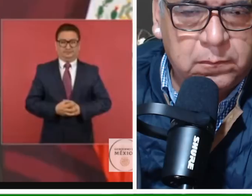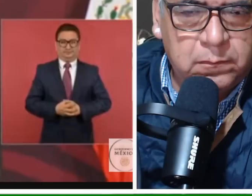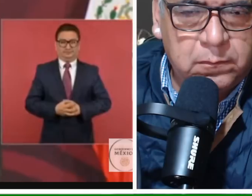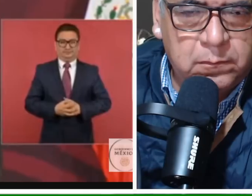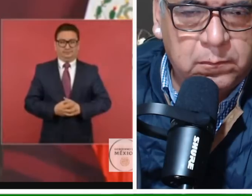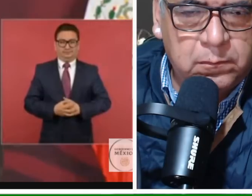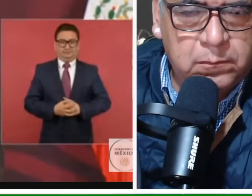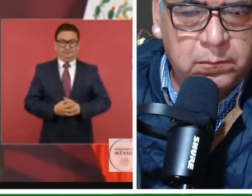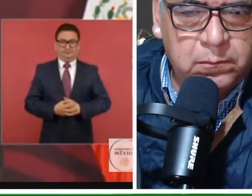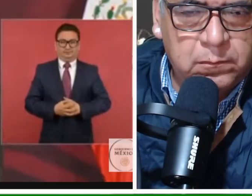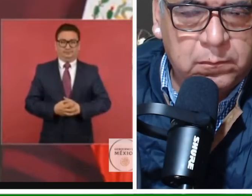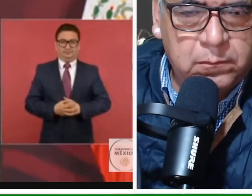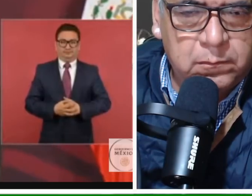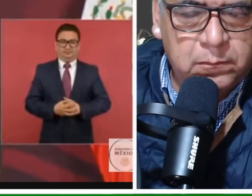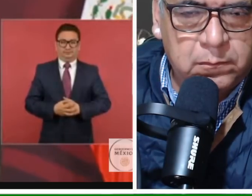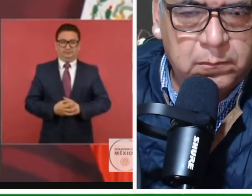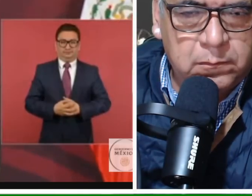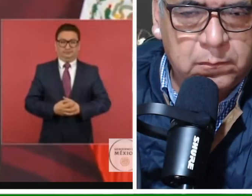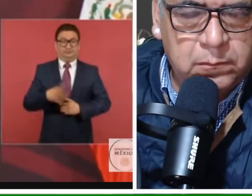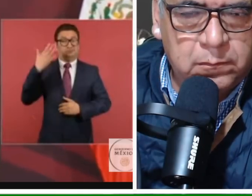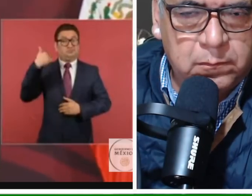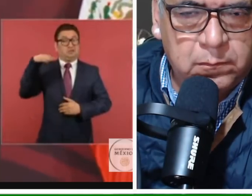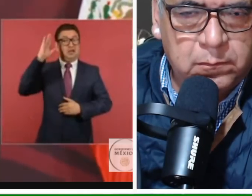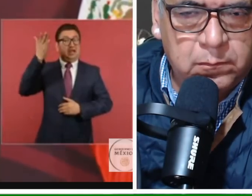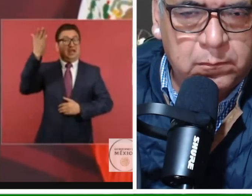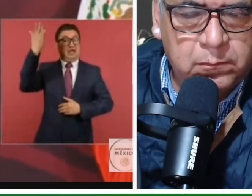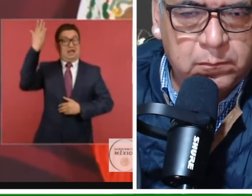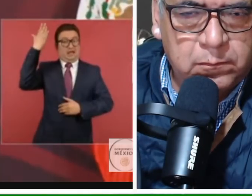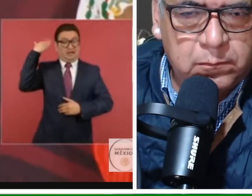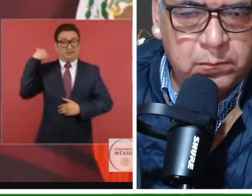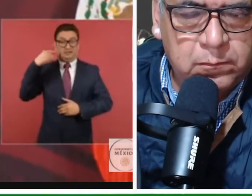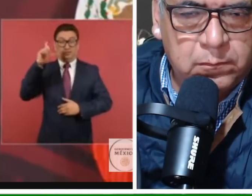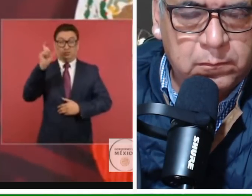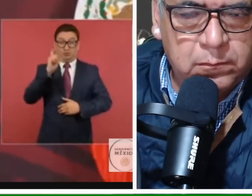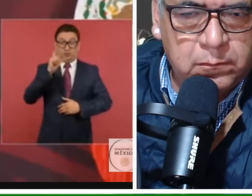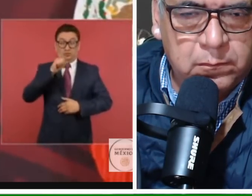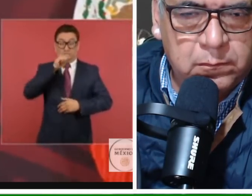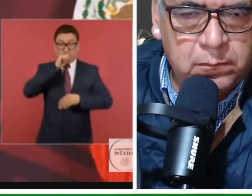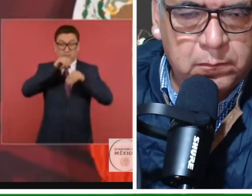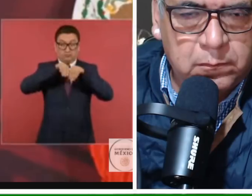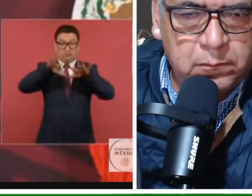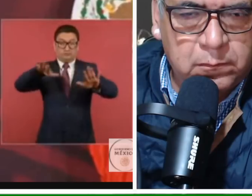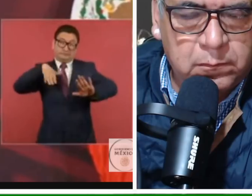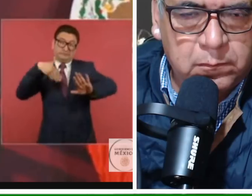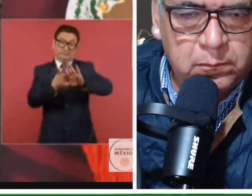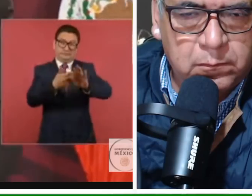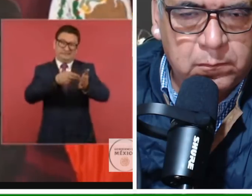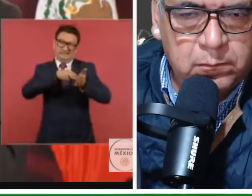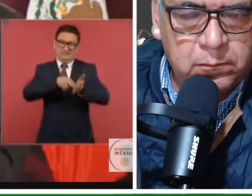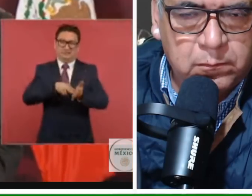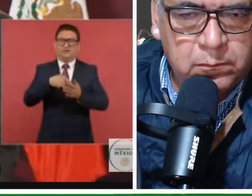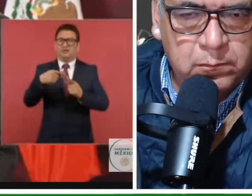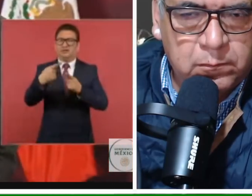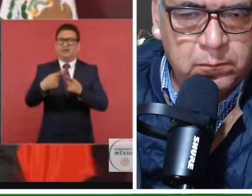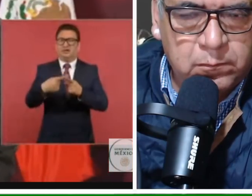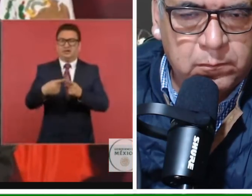Desde los tiempos de la campaña negra en contra